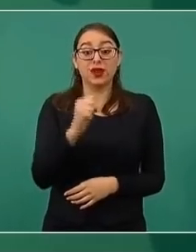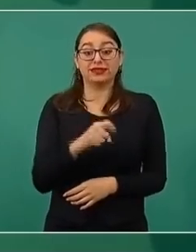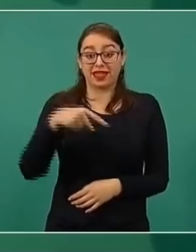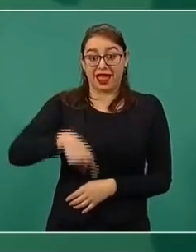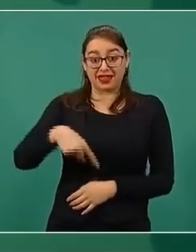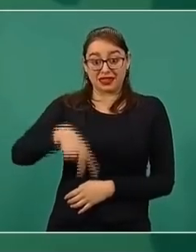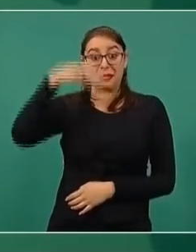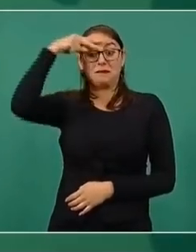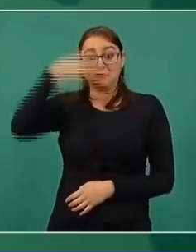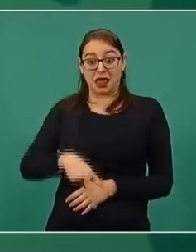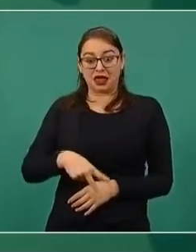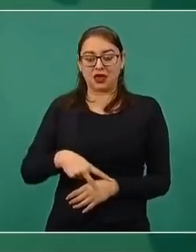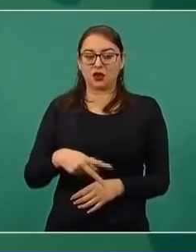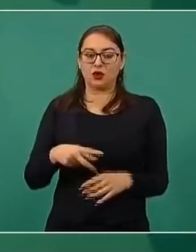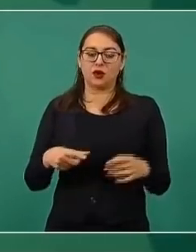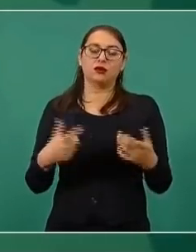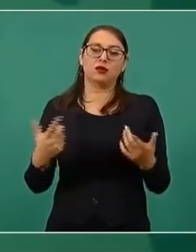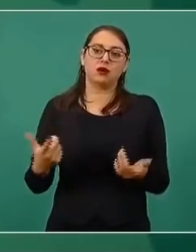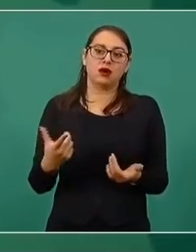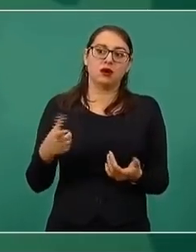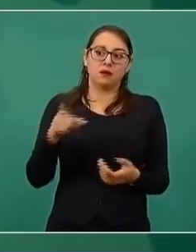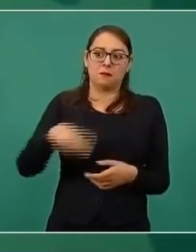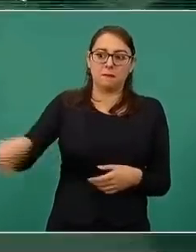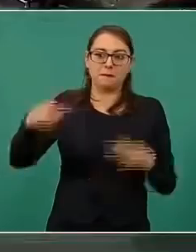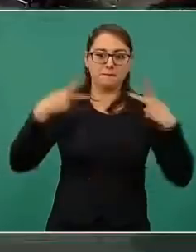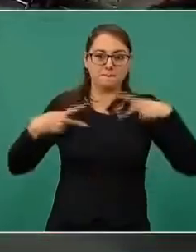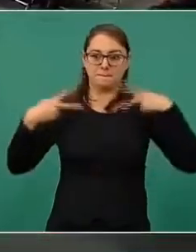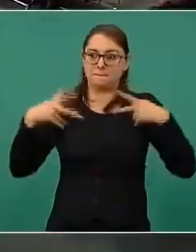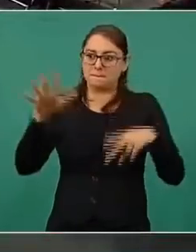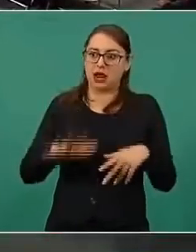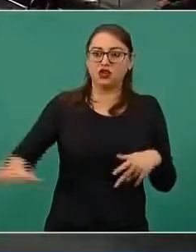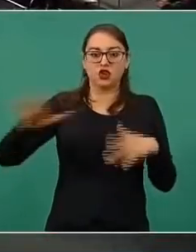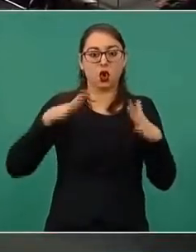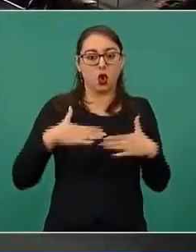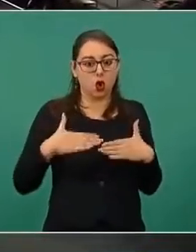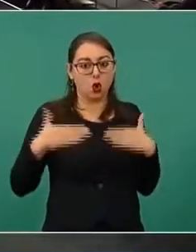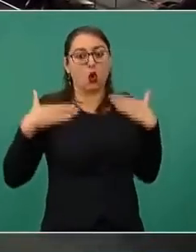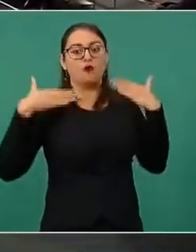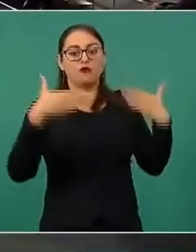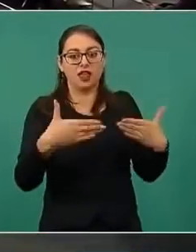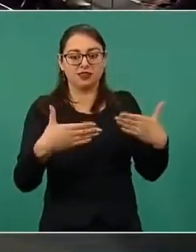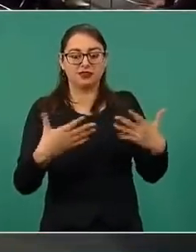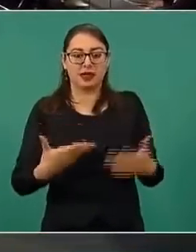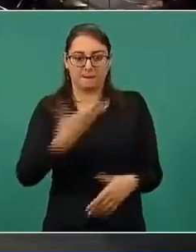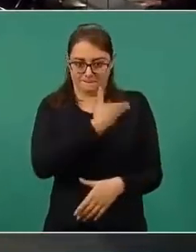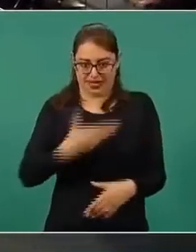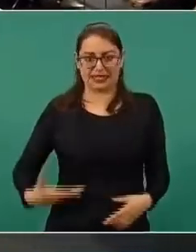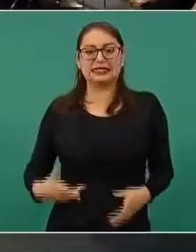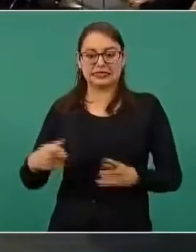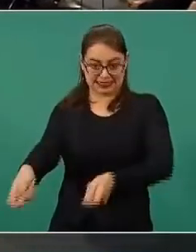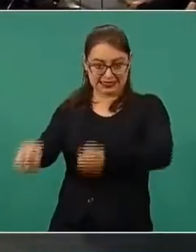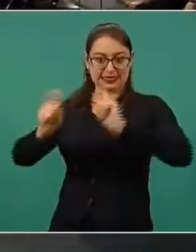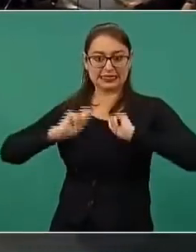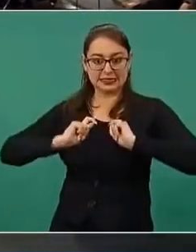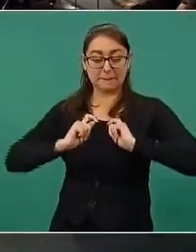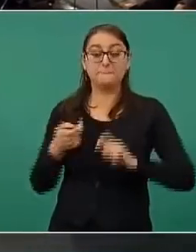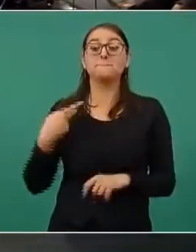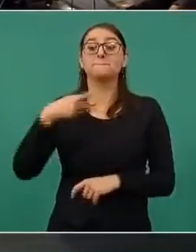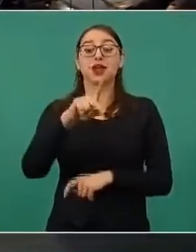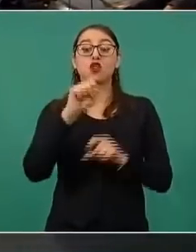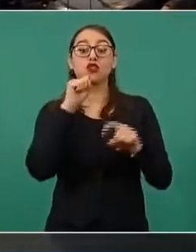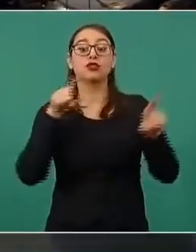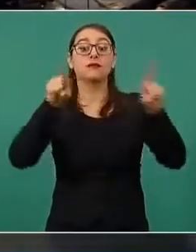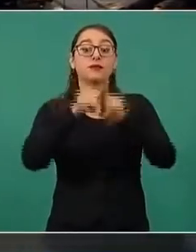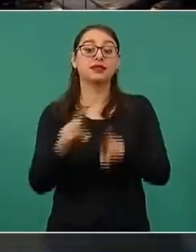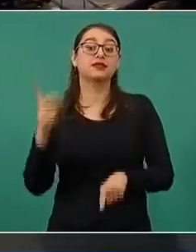presidencia, se ganó la mayoría en el Congreso. Y recuerden cómo en esta elección